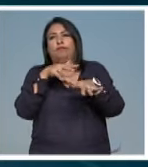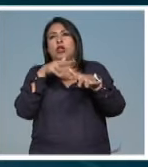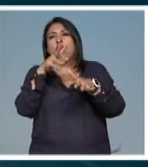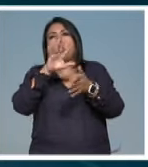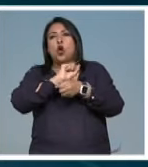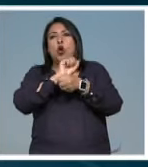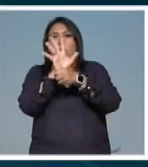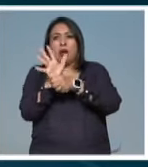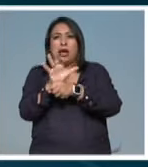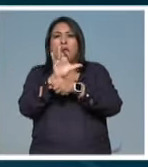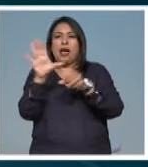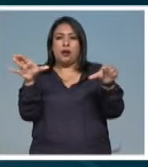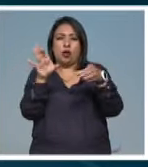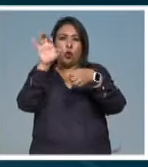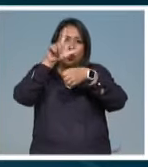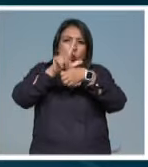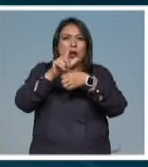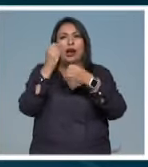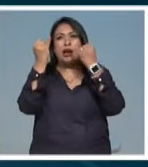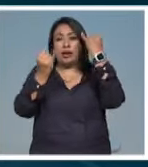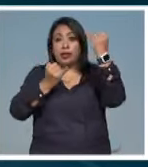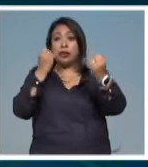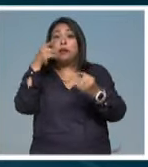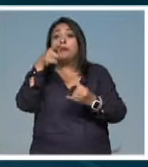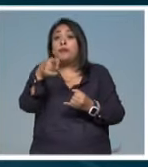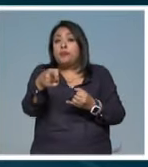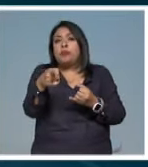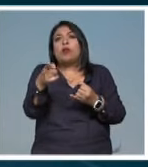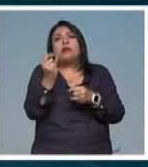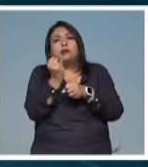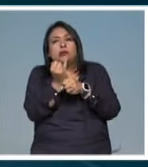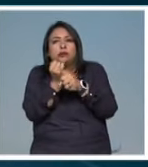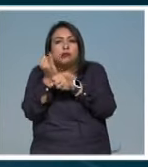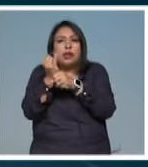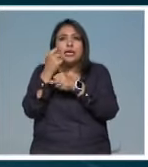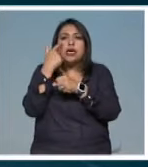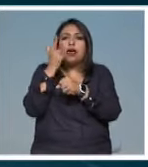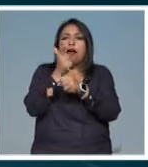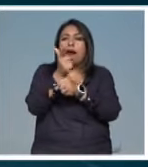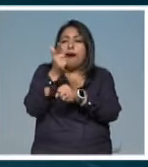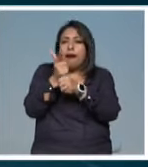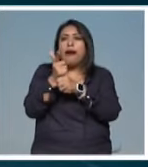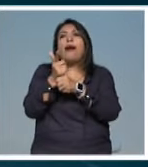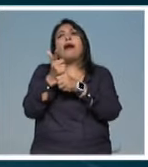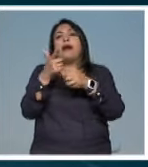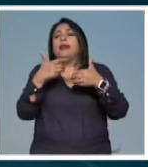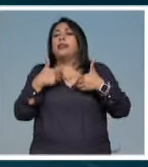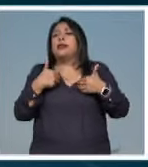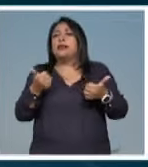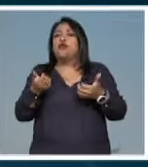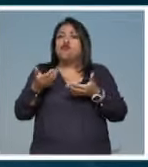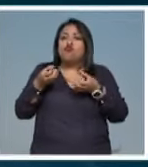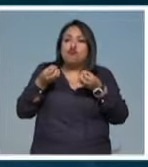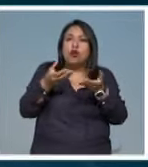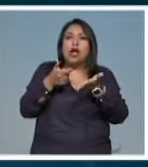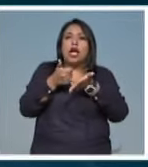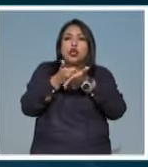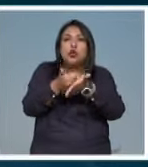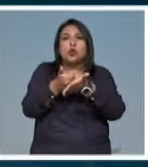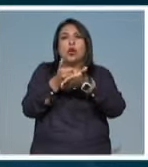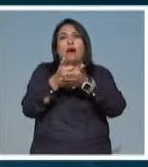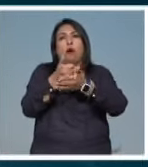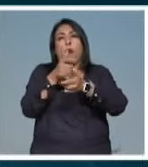COVID-19 en la Economía Cultural y Creativa. Es un ejercicio exploratorio que busca identificar, entender y contribuir a la solución de